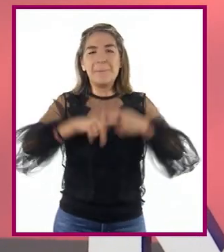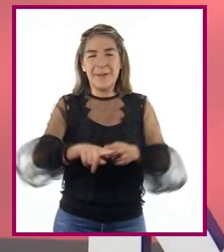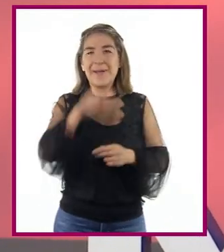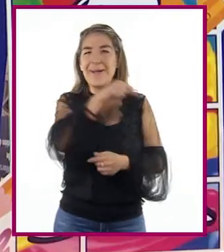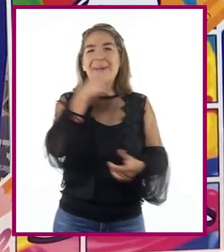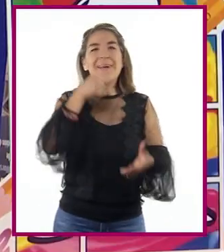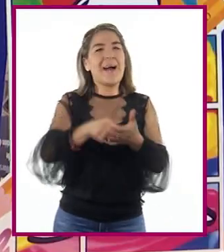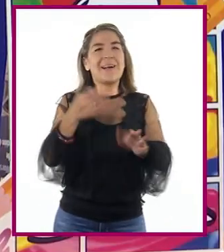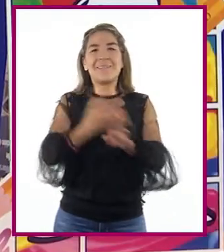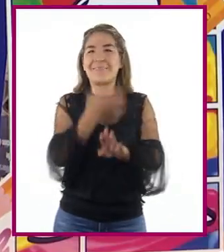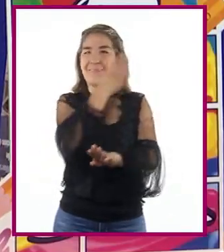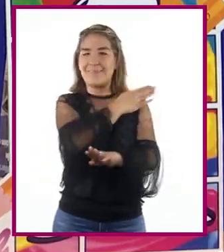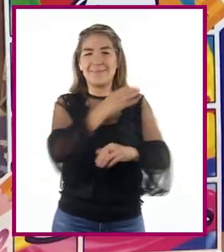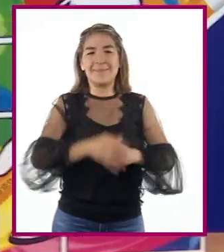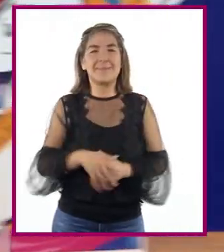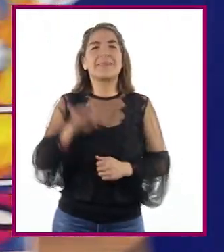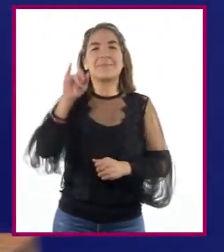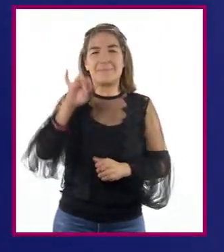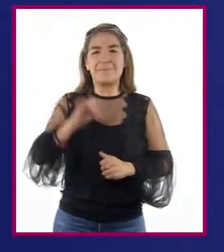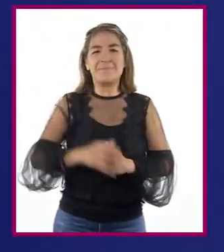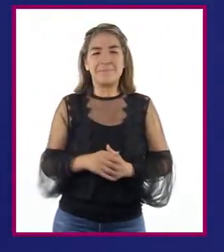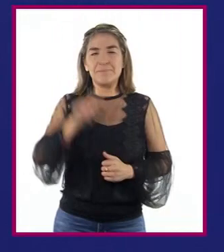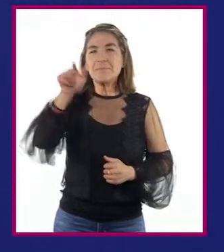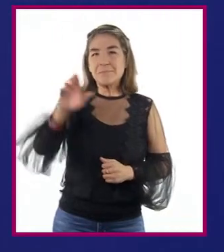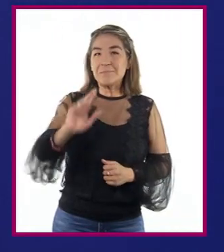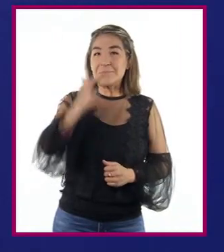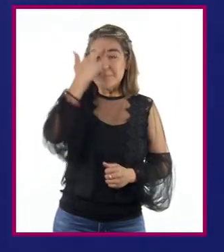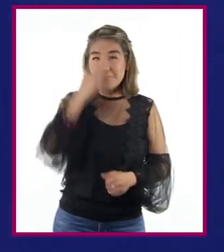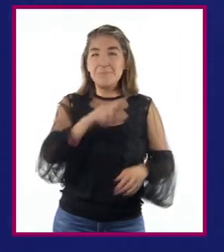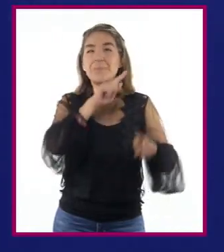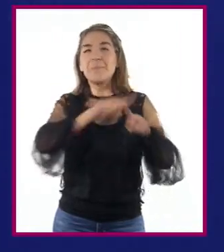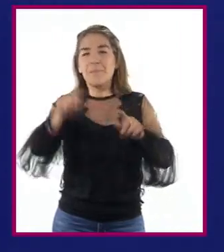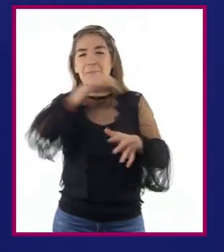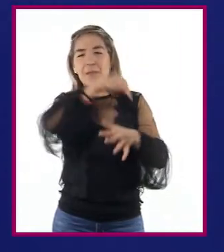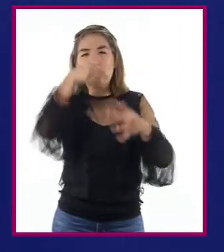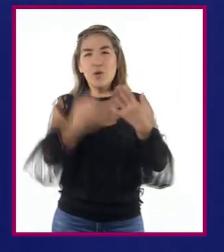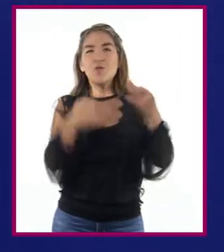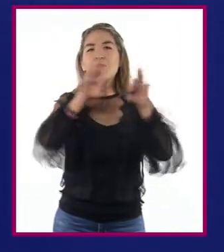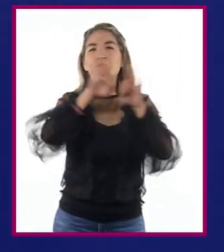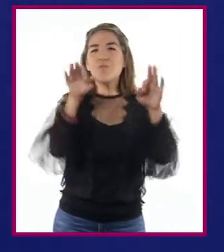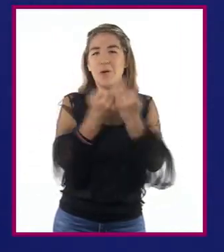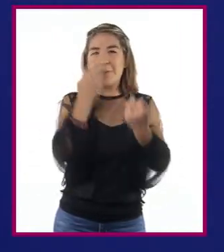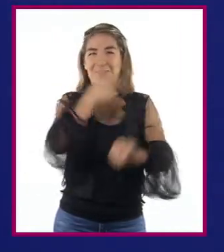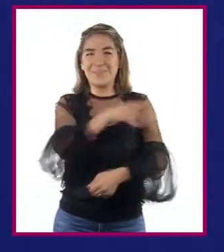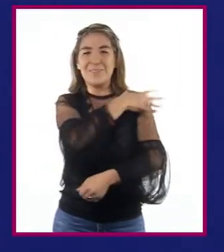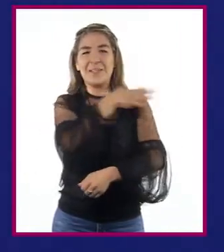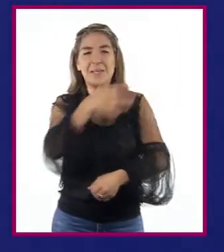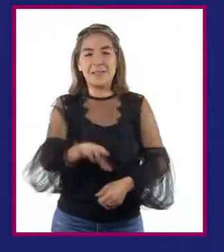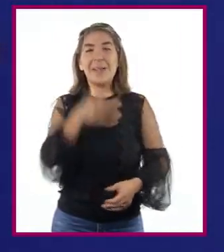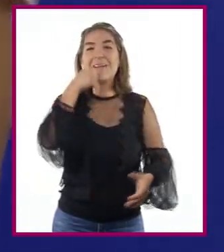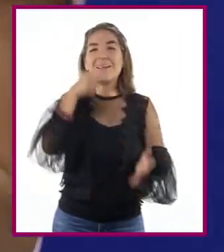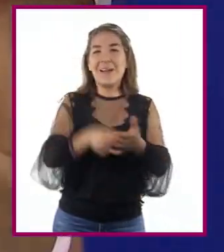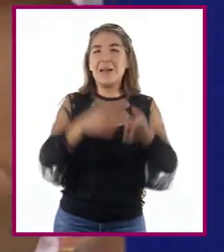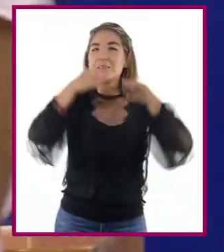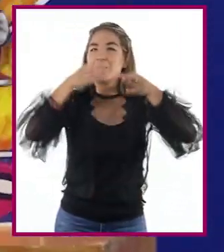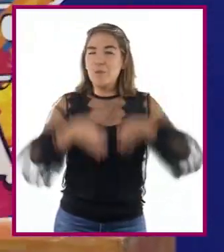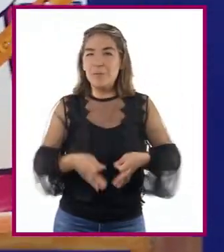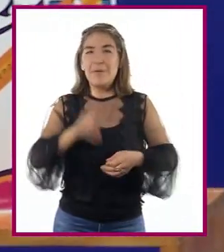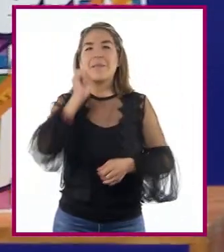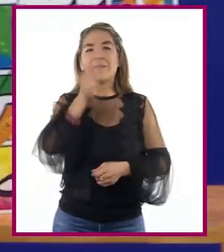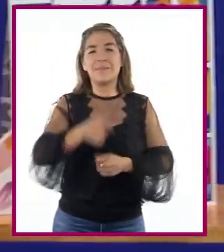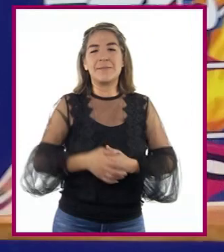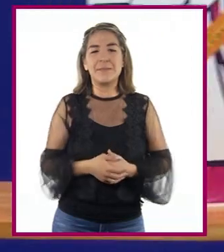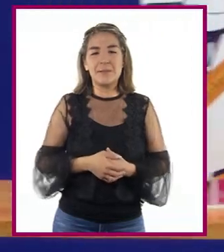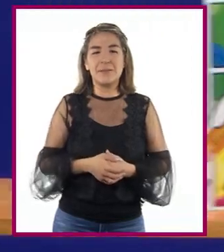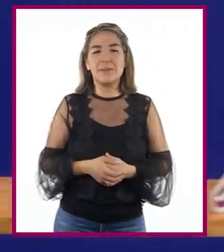carta anterior. Así es. Recuerda que los elementos y la estructura en general de las cartas formales es,